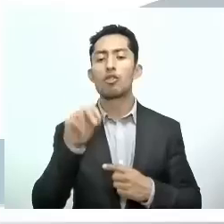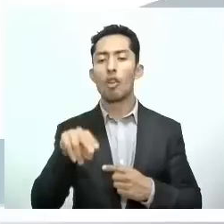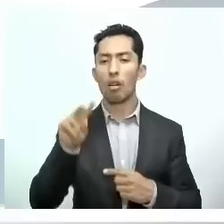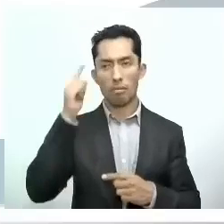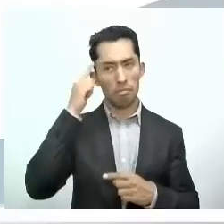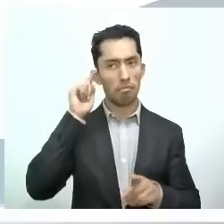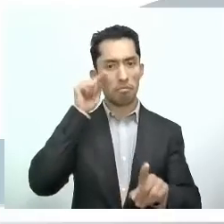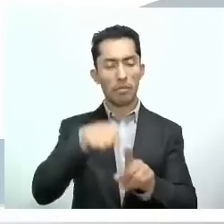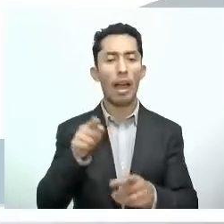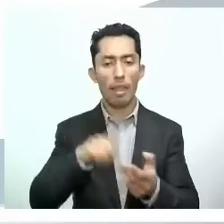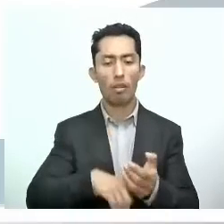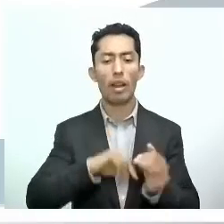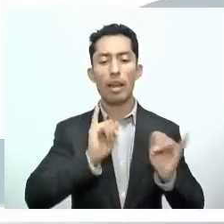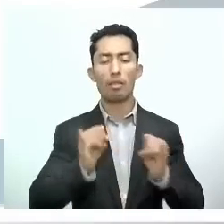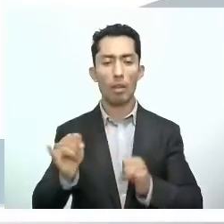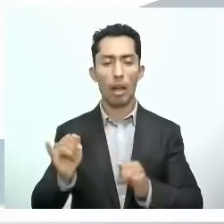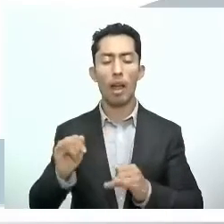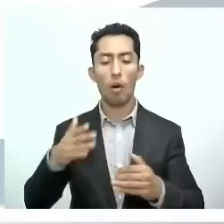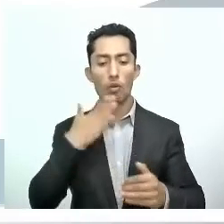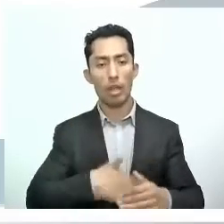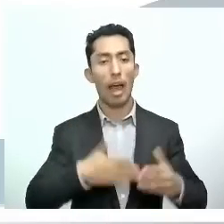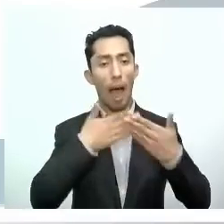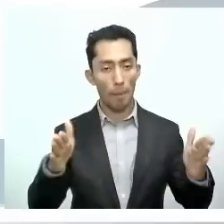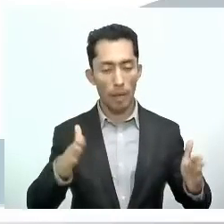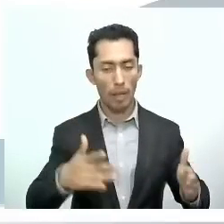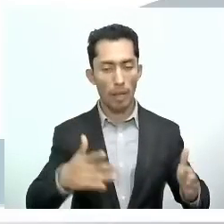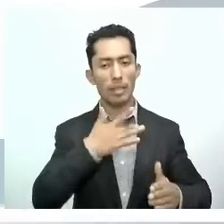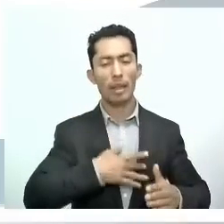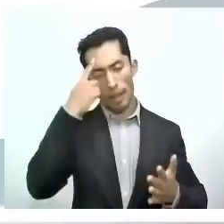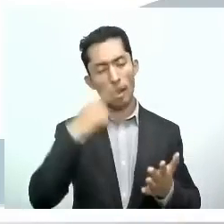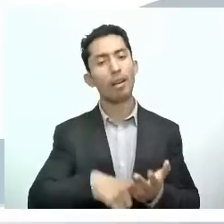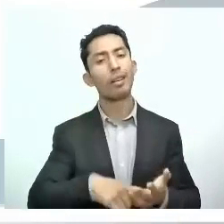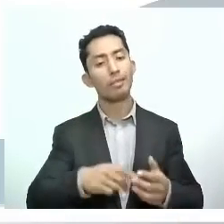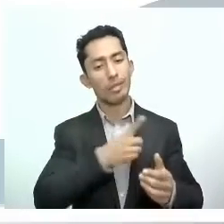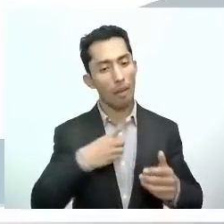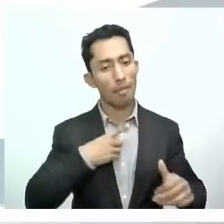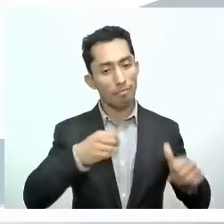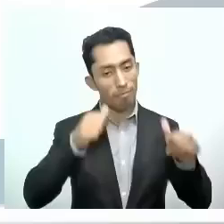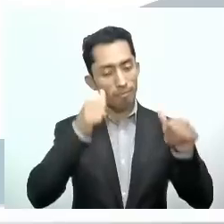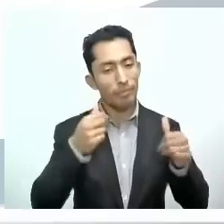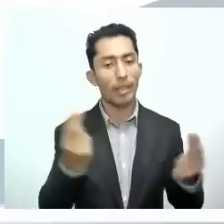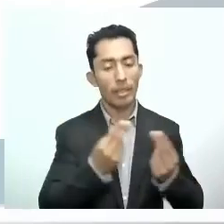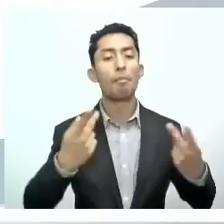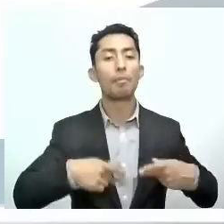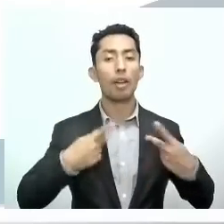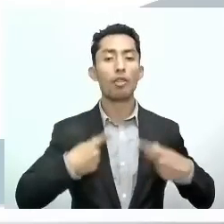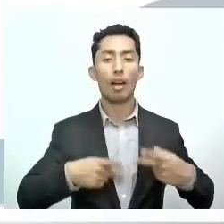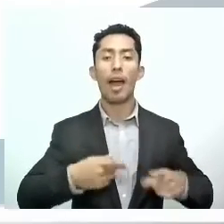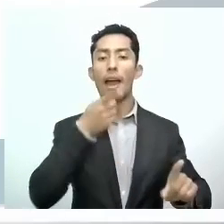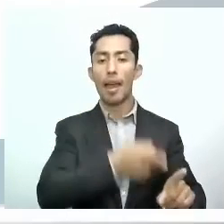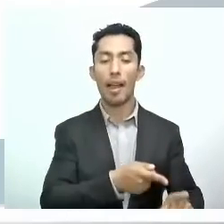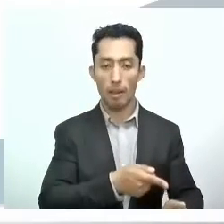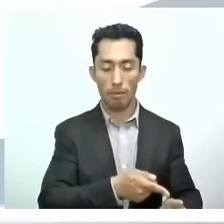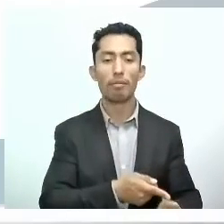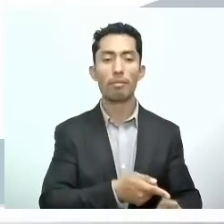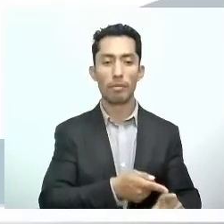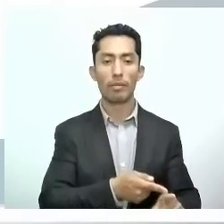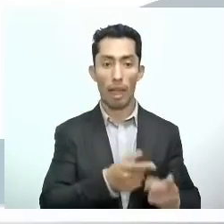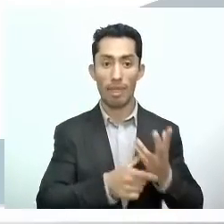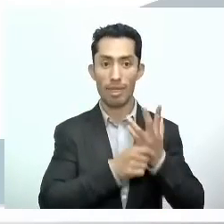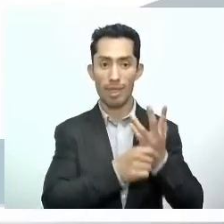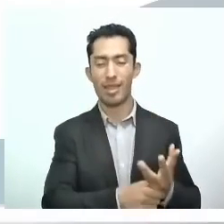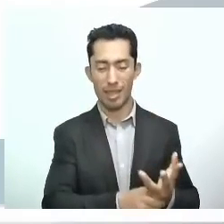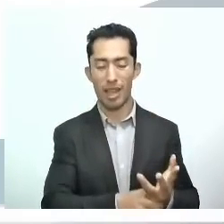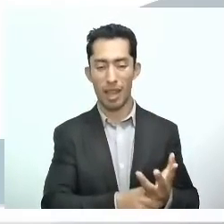la justicia abierta hay que atender las necesidades del ciudadano. Normalmente esas son las definiciones. Uno, ¿quién